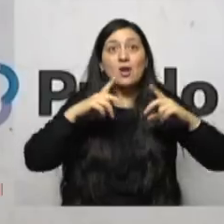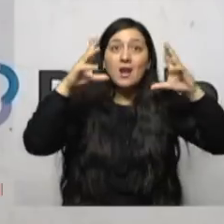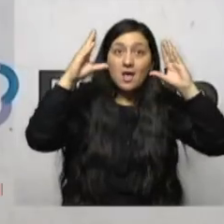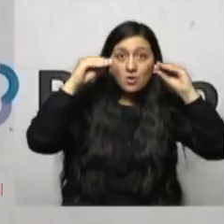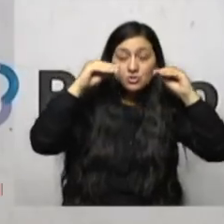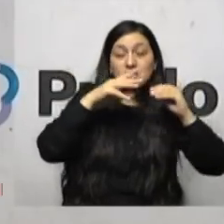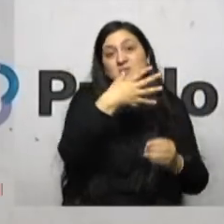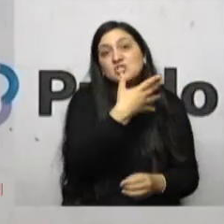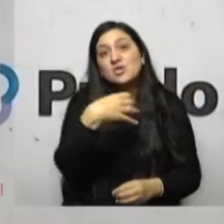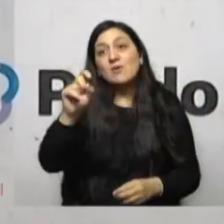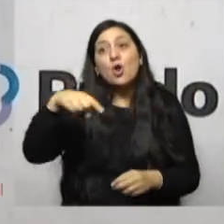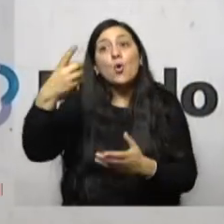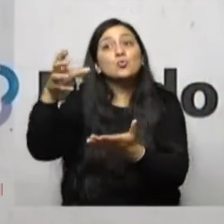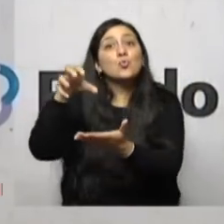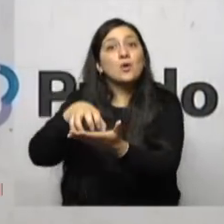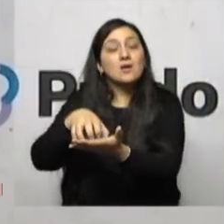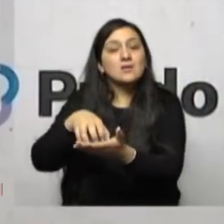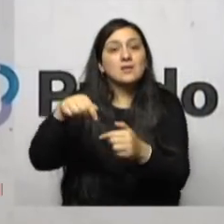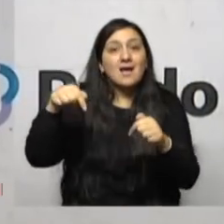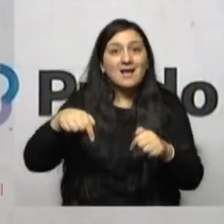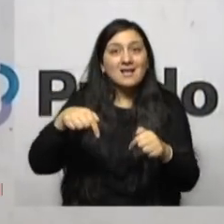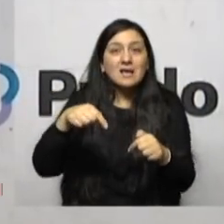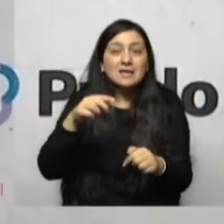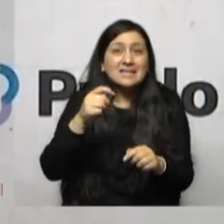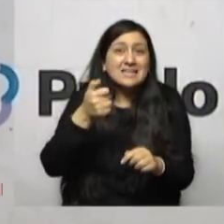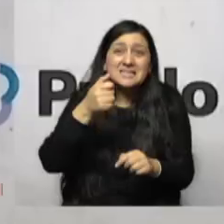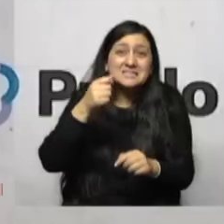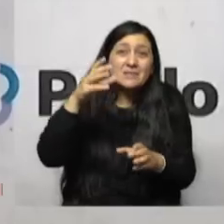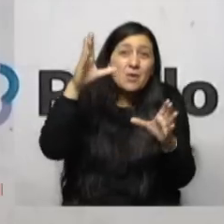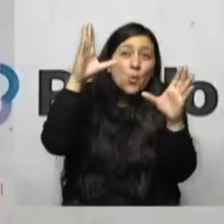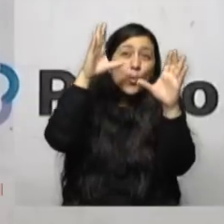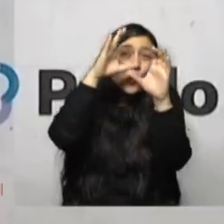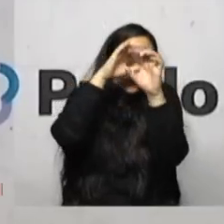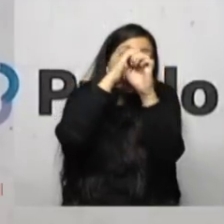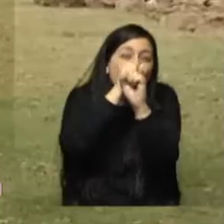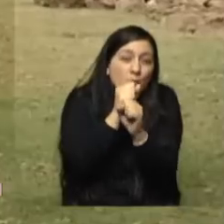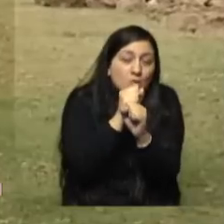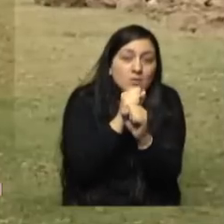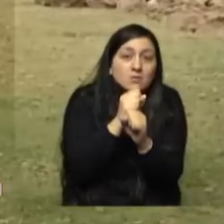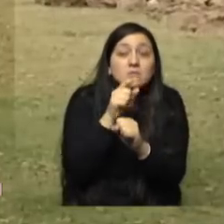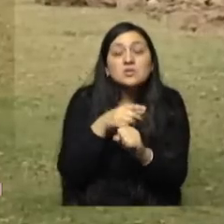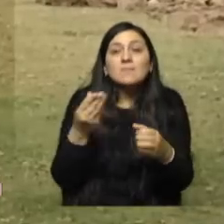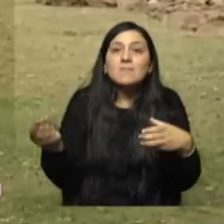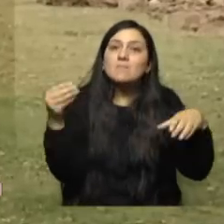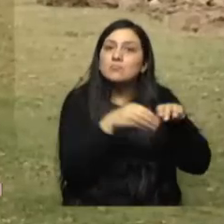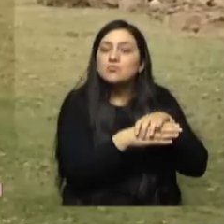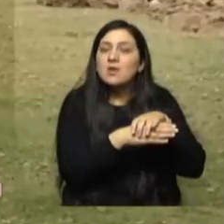Y llegamos acá entre dos luces. Y ya me pasaron a los vagones,